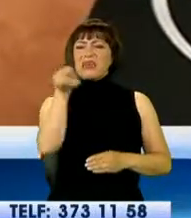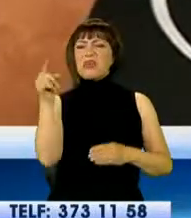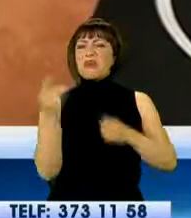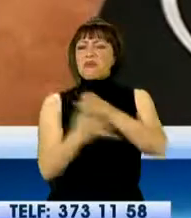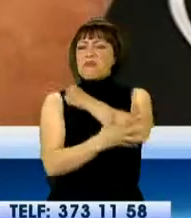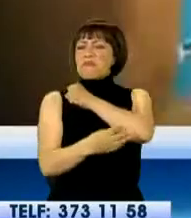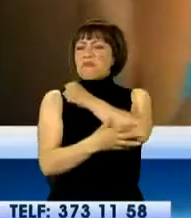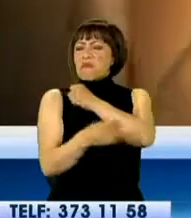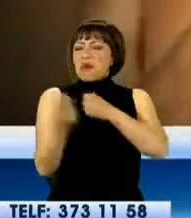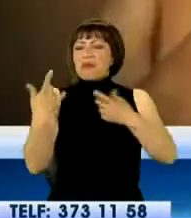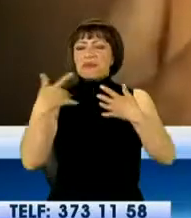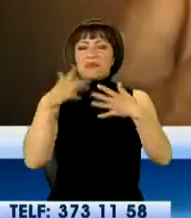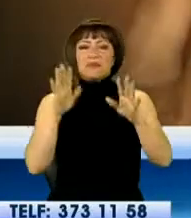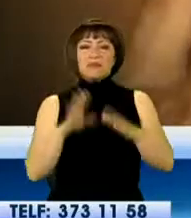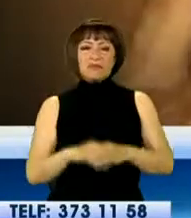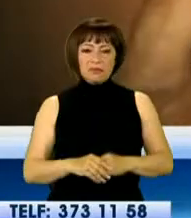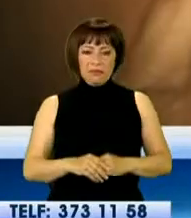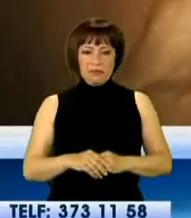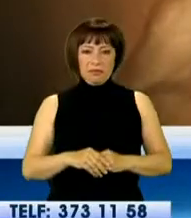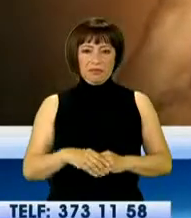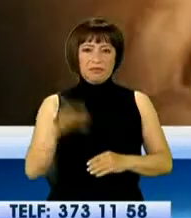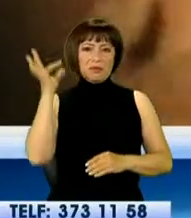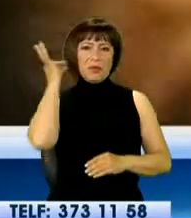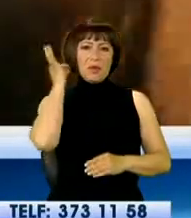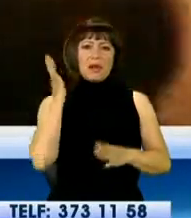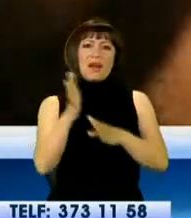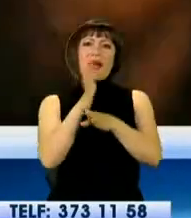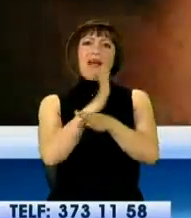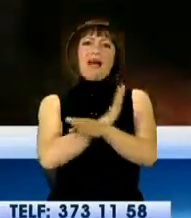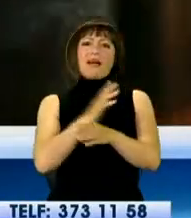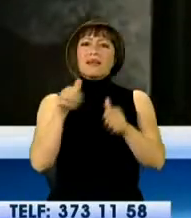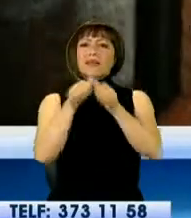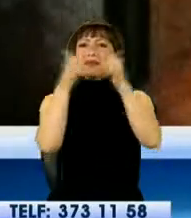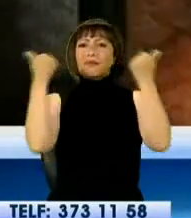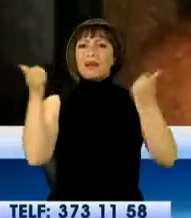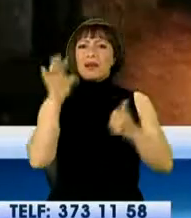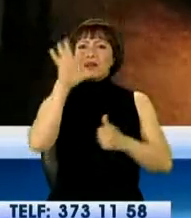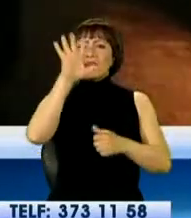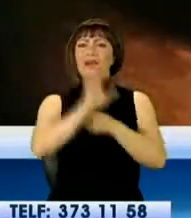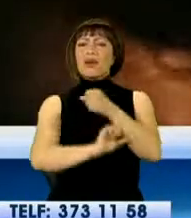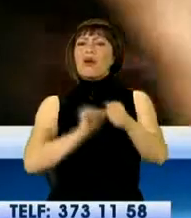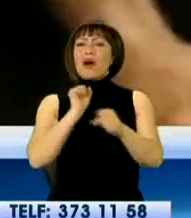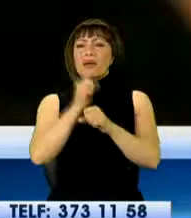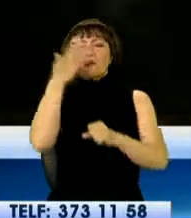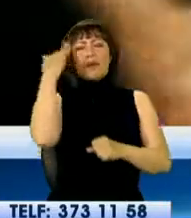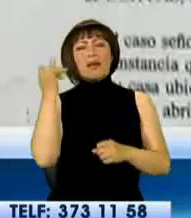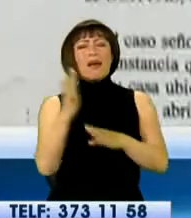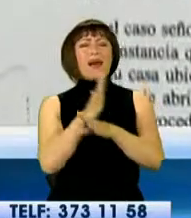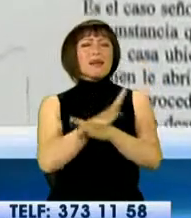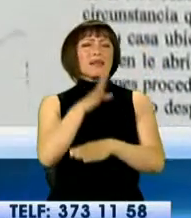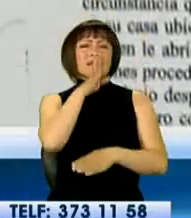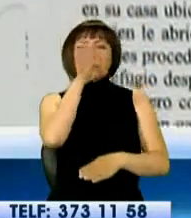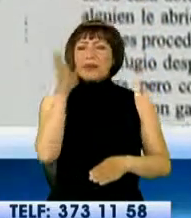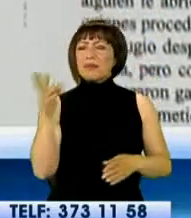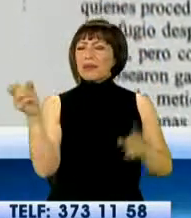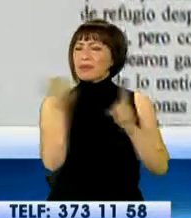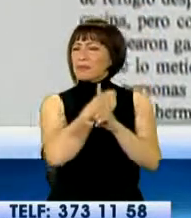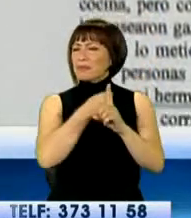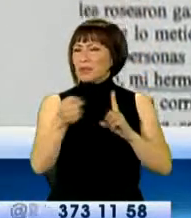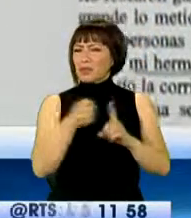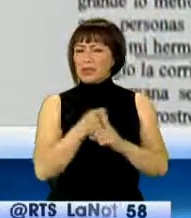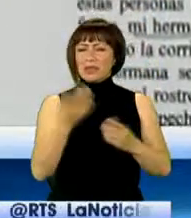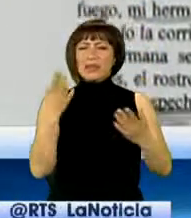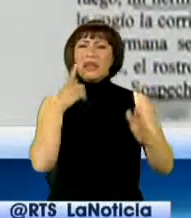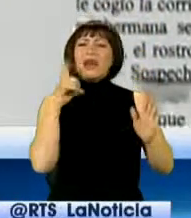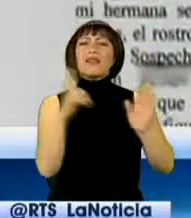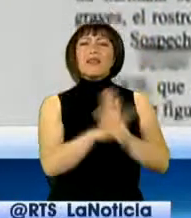a ver todas las rayas sonía relata que se separó de él hace cinco años por los maltratos que recibía Y puso una denuncia en su contra